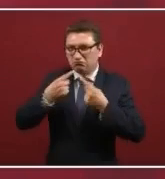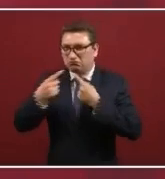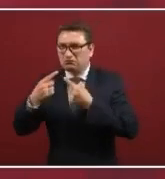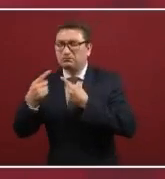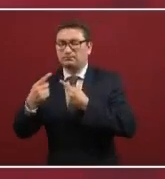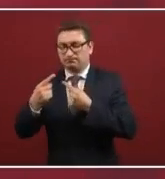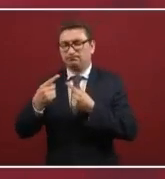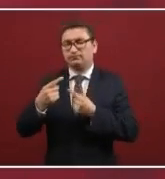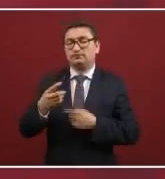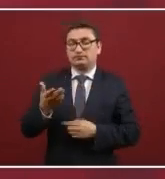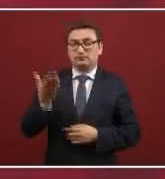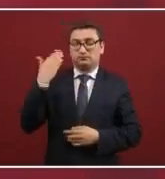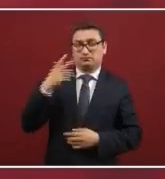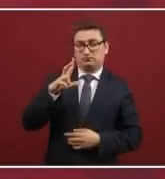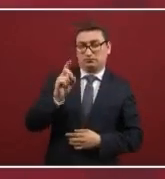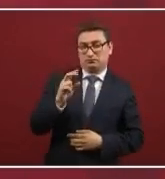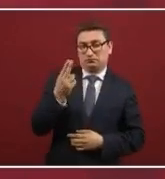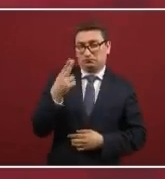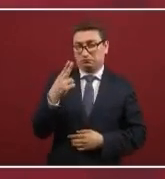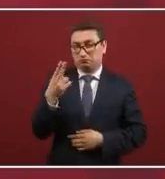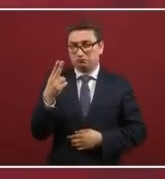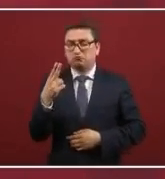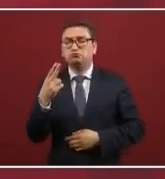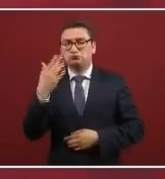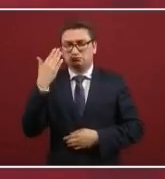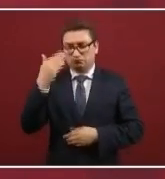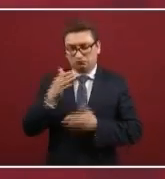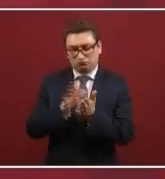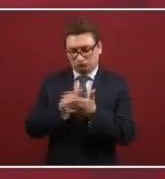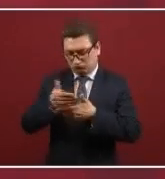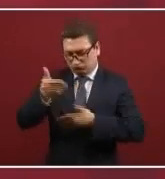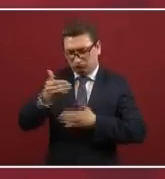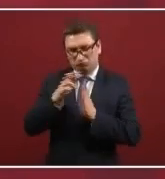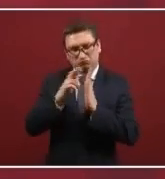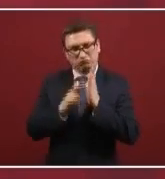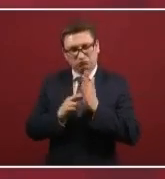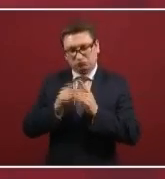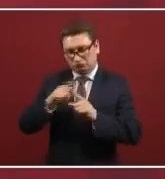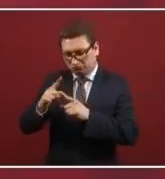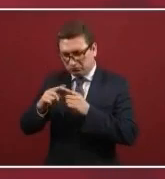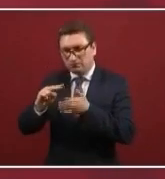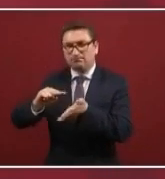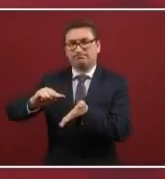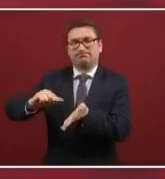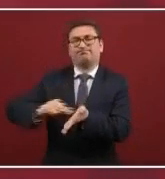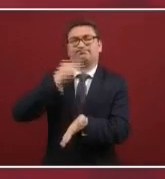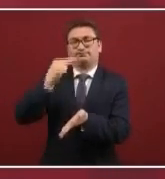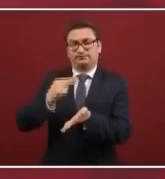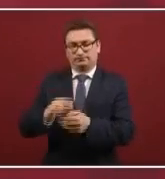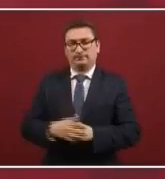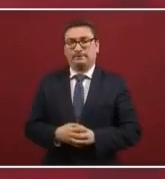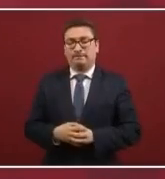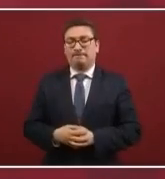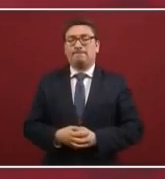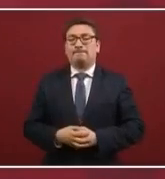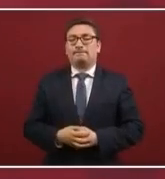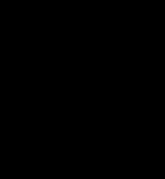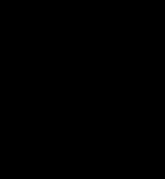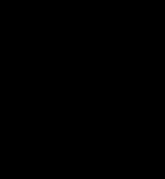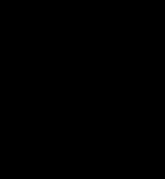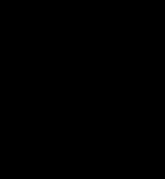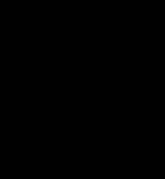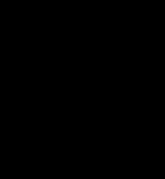diciembre se firmó el protocolo dando por concluidas las negociaciones. De